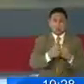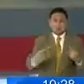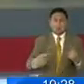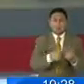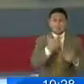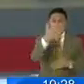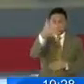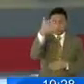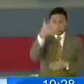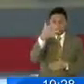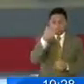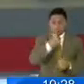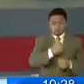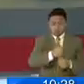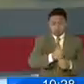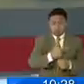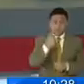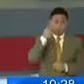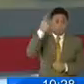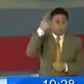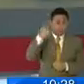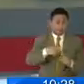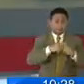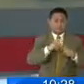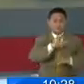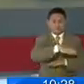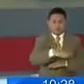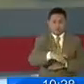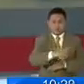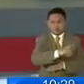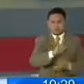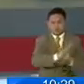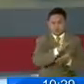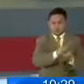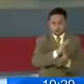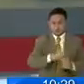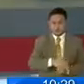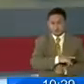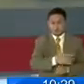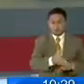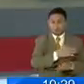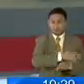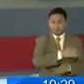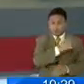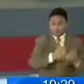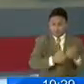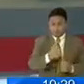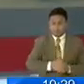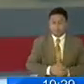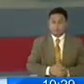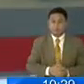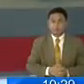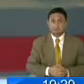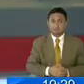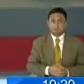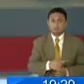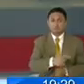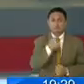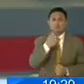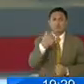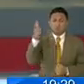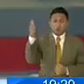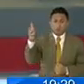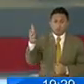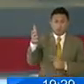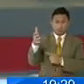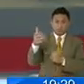por profesores, trabajadores, padres de familia y exalumnos de la institución educativa donde habría sucedido el hecho, quienes manifiestan que el